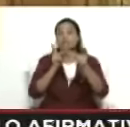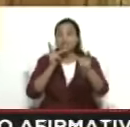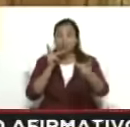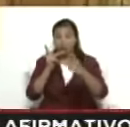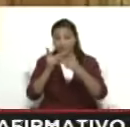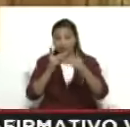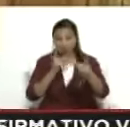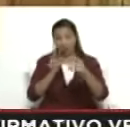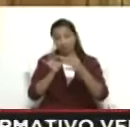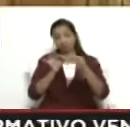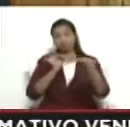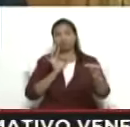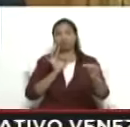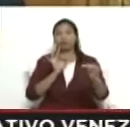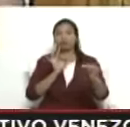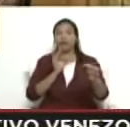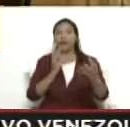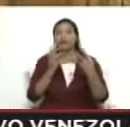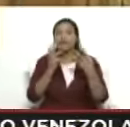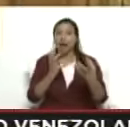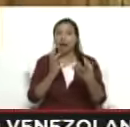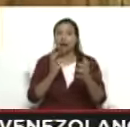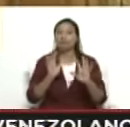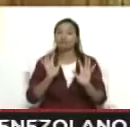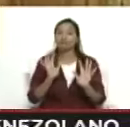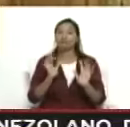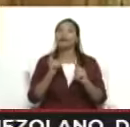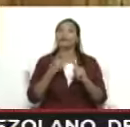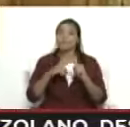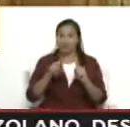Lo que sí era cierto es que ellos estaban